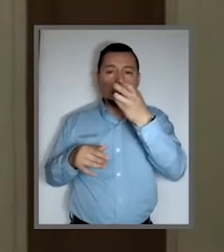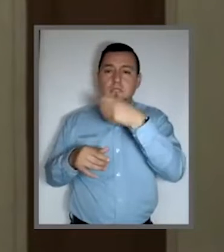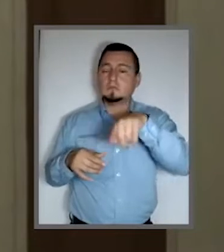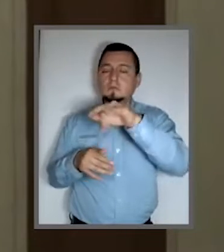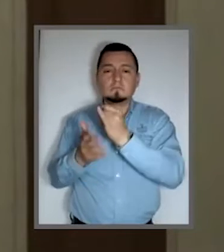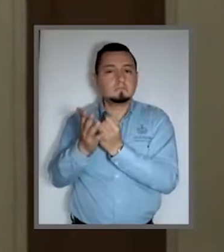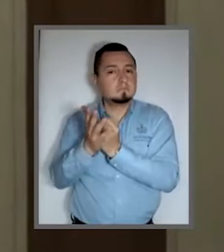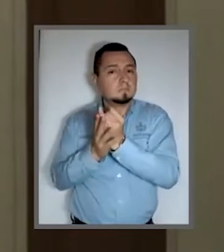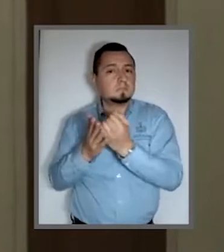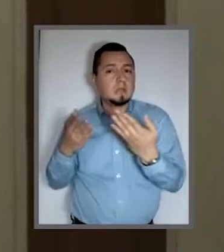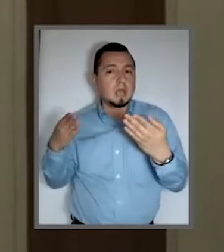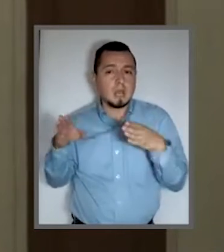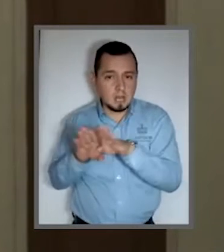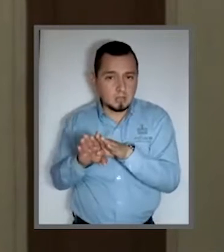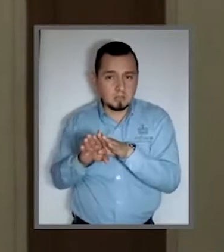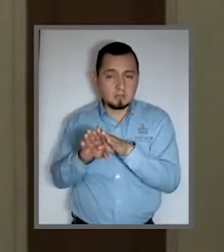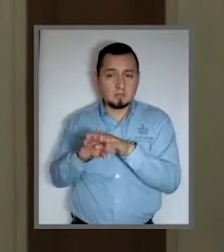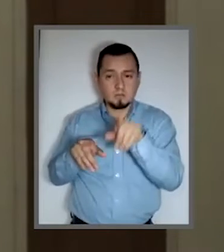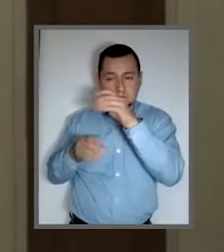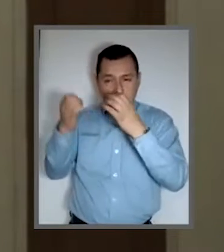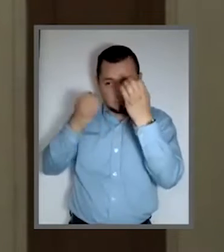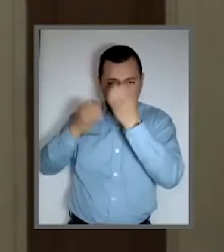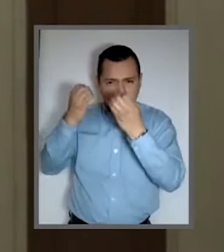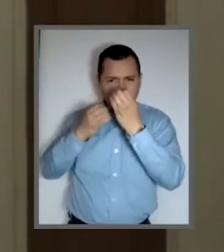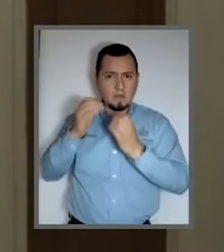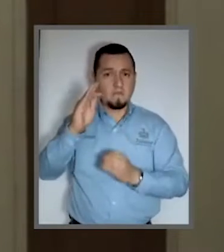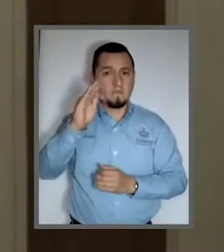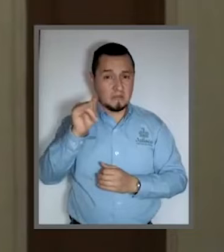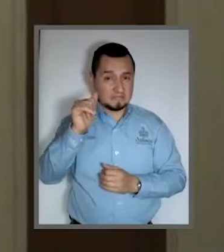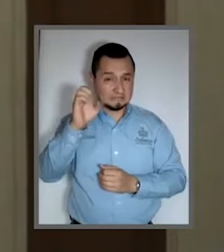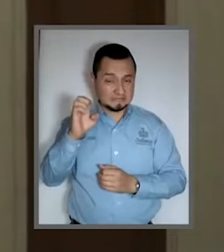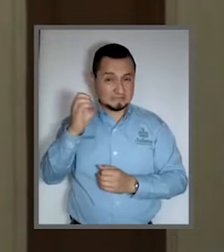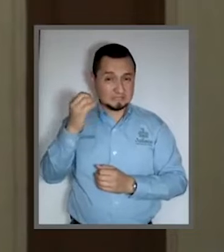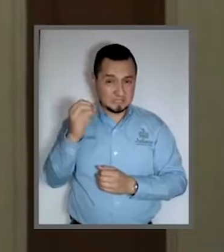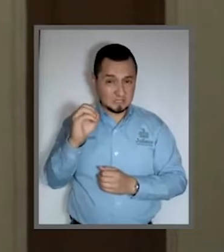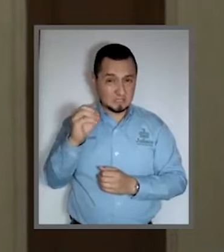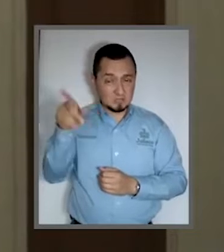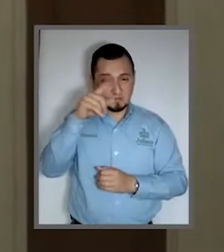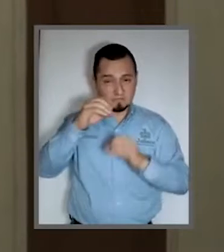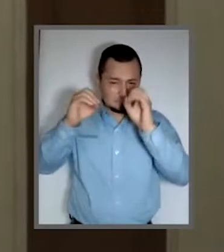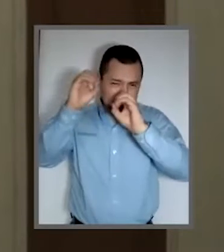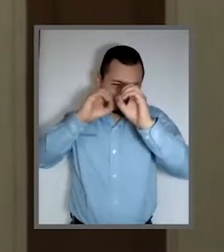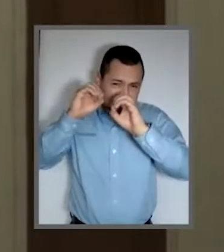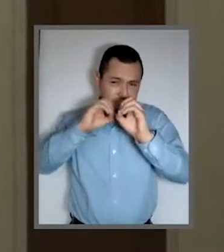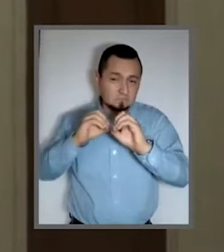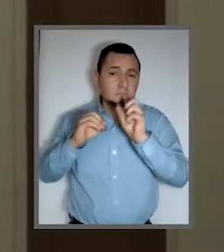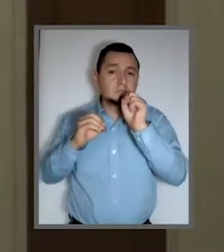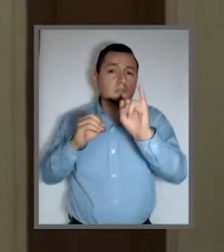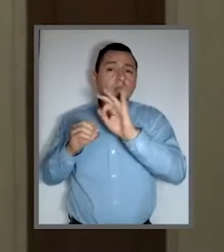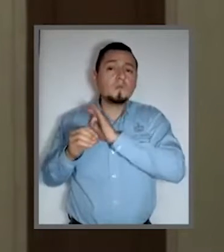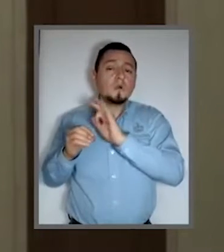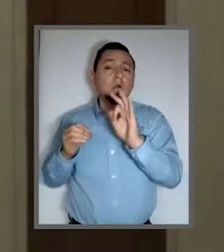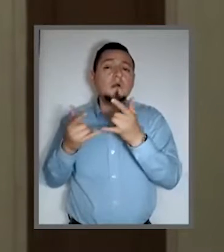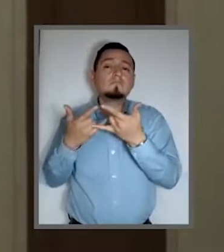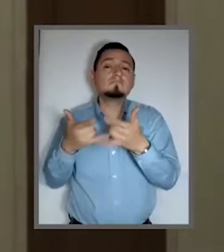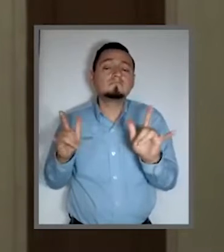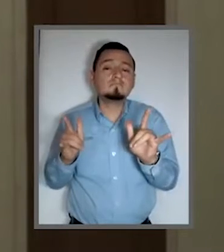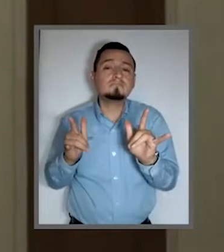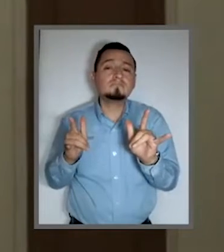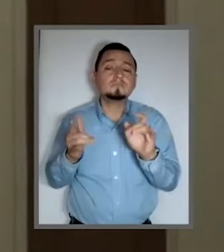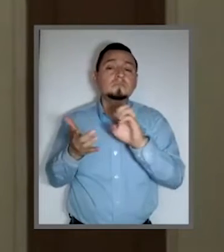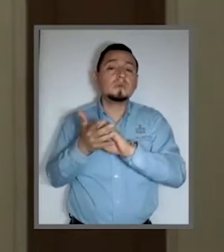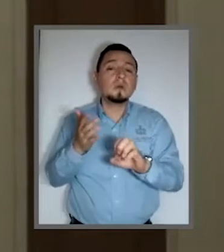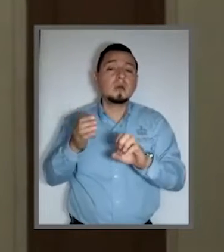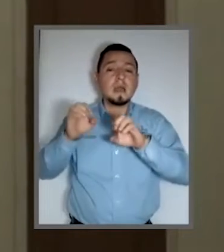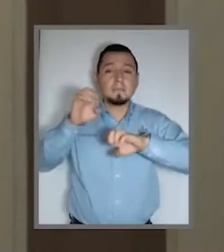se haga también un ajuste a los porcentajes que se estaban permitiendo de apertura de